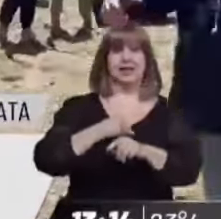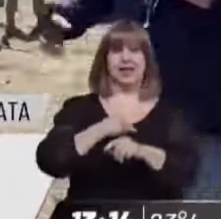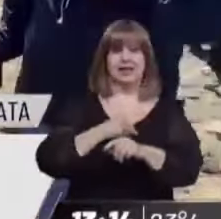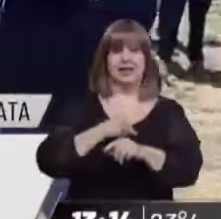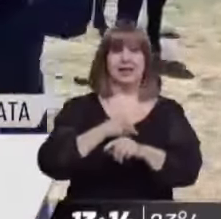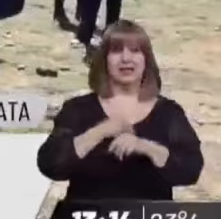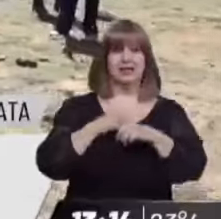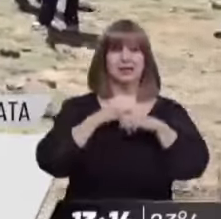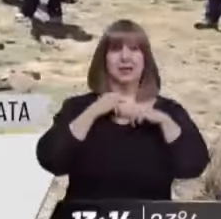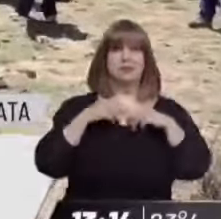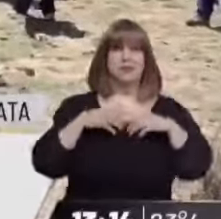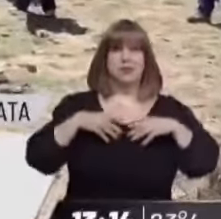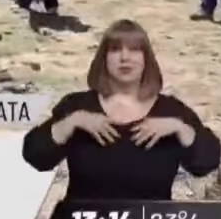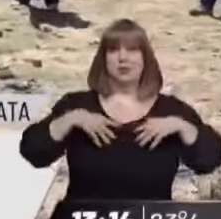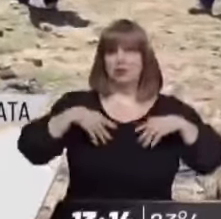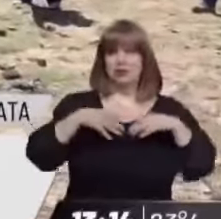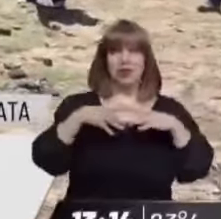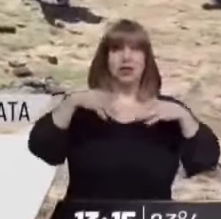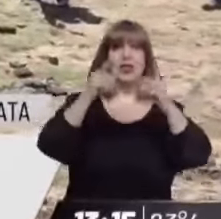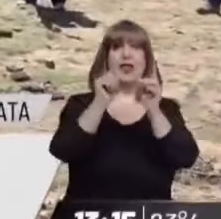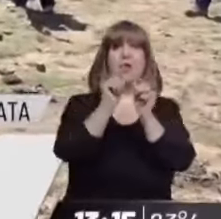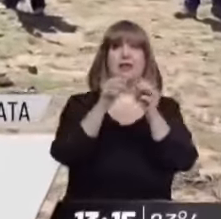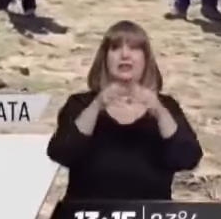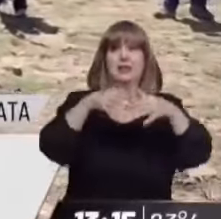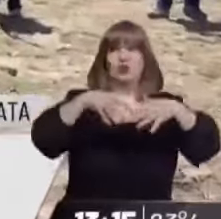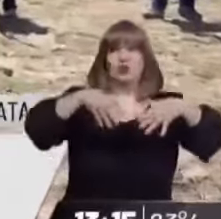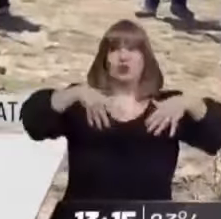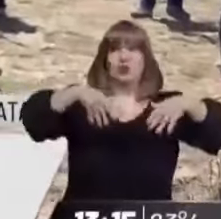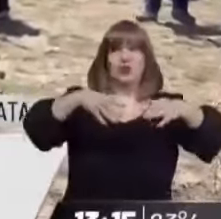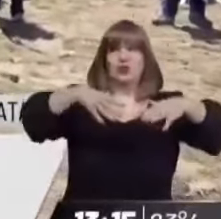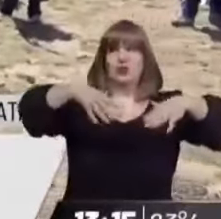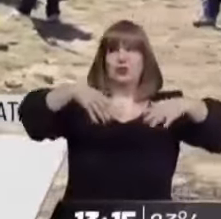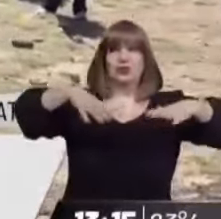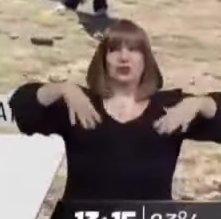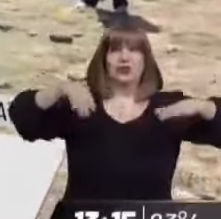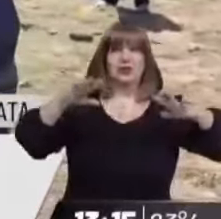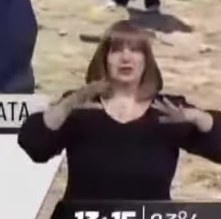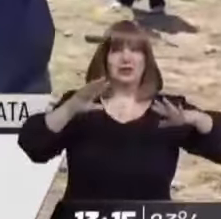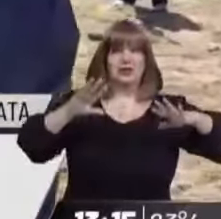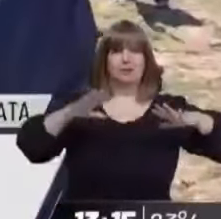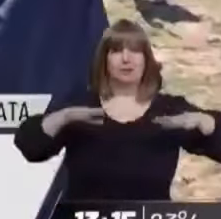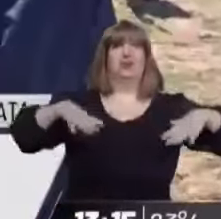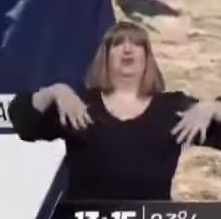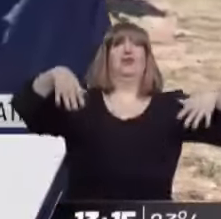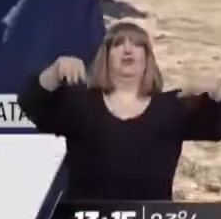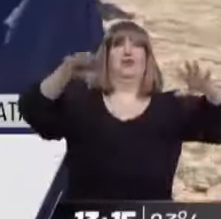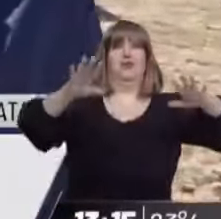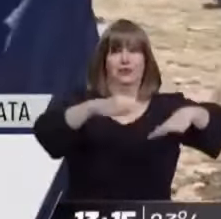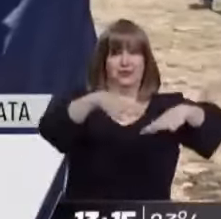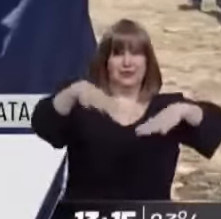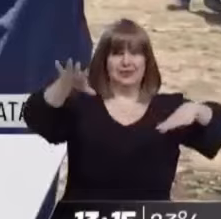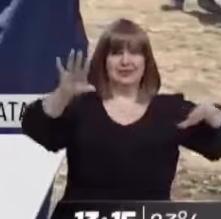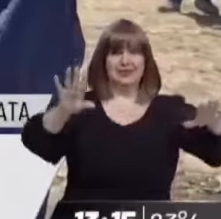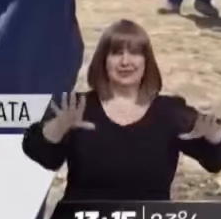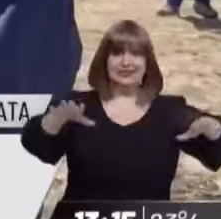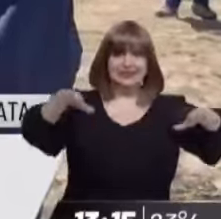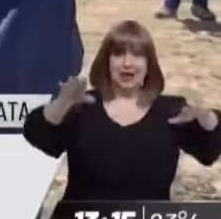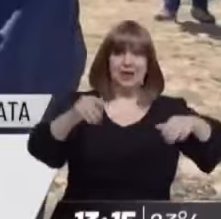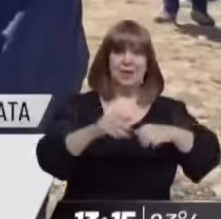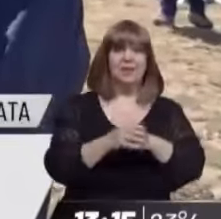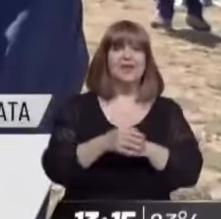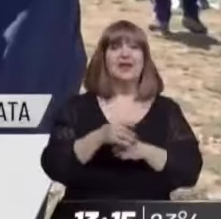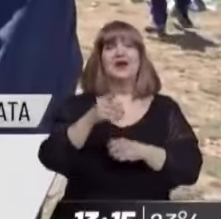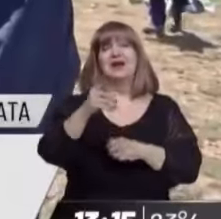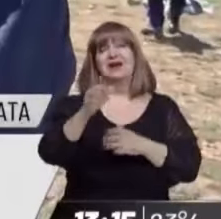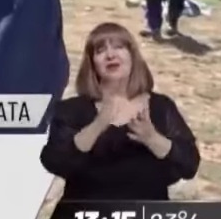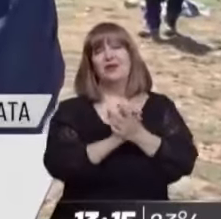súper profunda genera. Bueno, ¿qué sentís cuando lo ves volar? Y mucha plenitud porque lo hemos tenido ahí